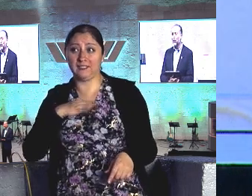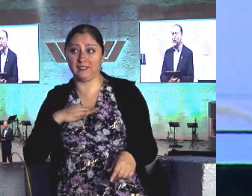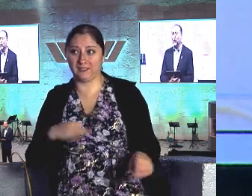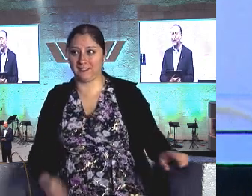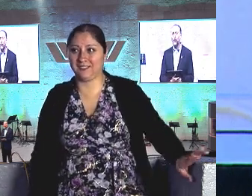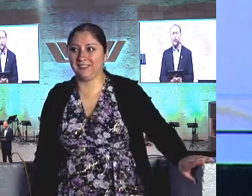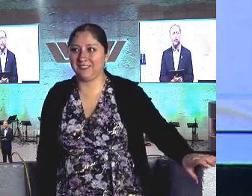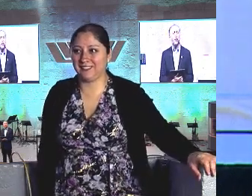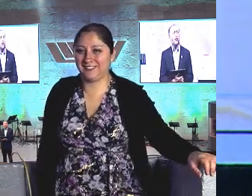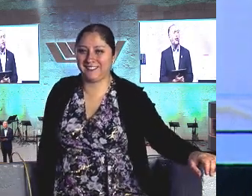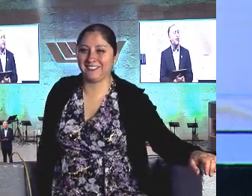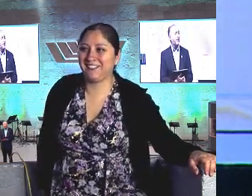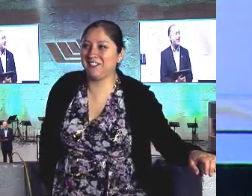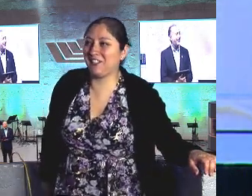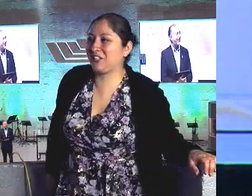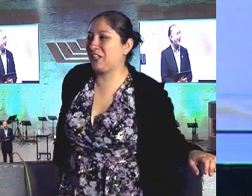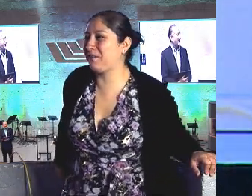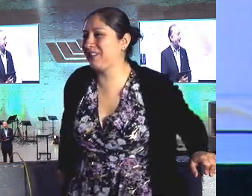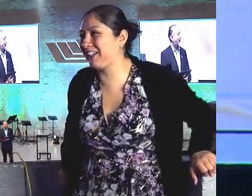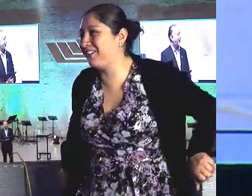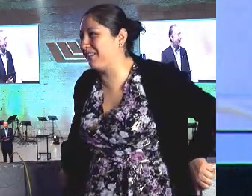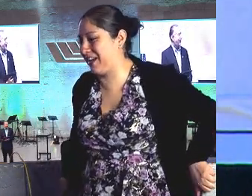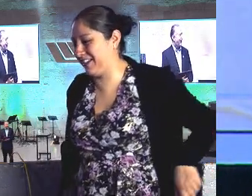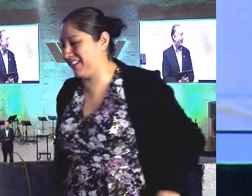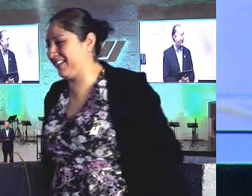No los escuché muy convencidos.